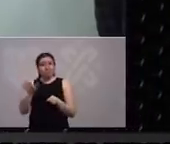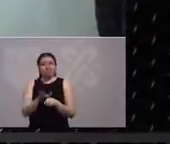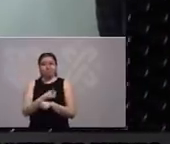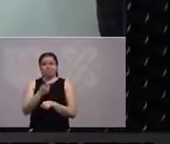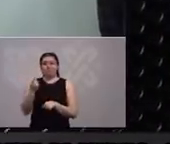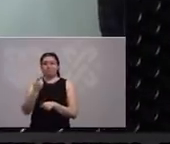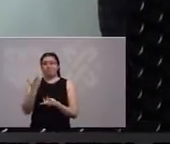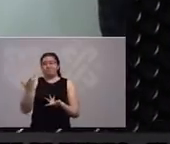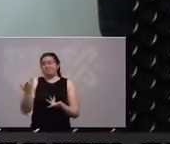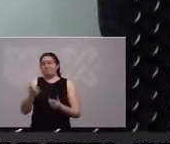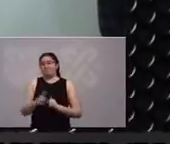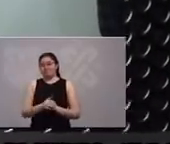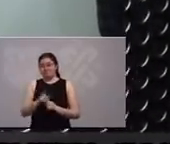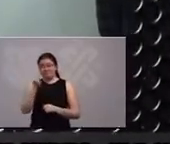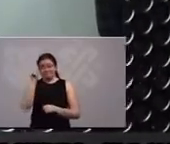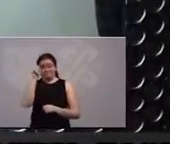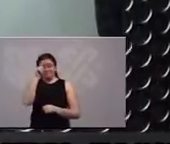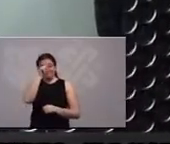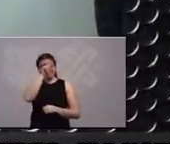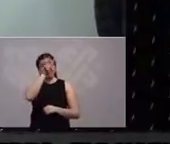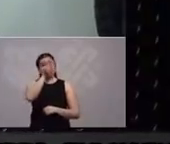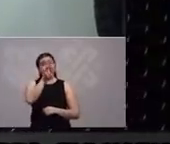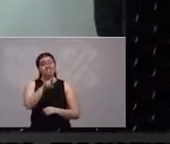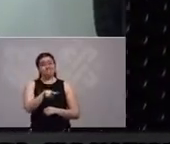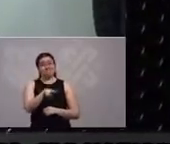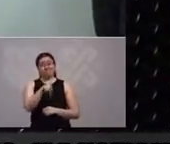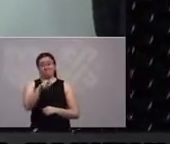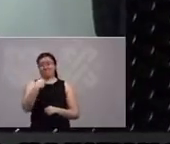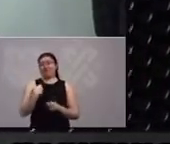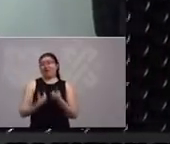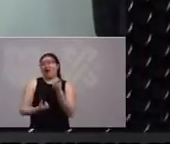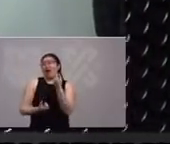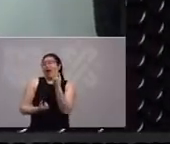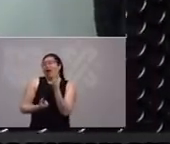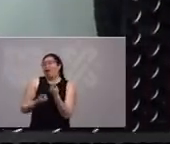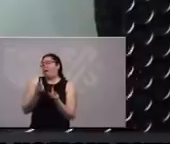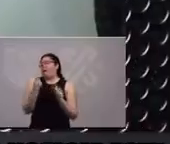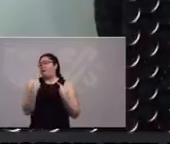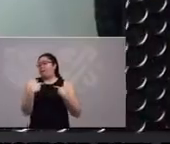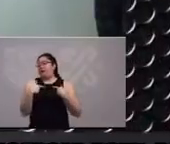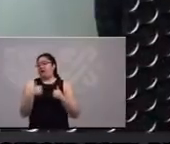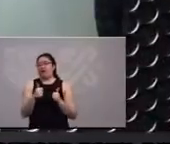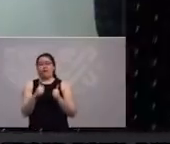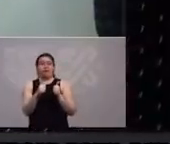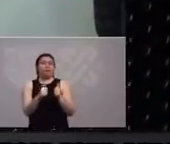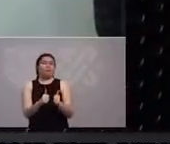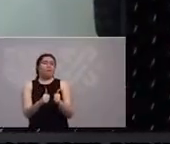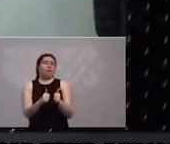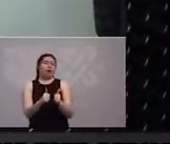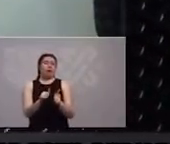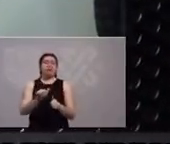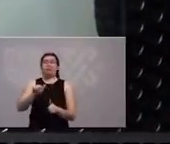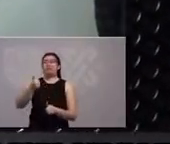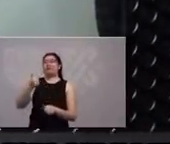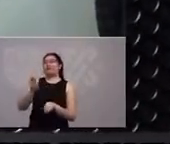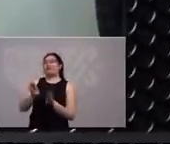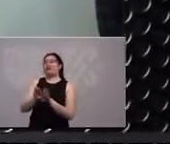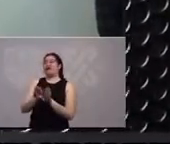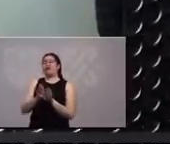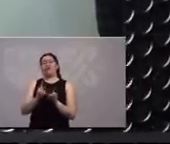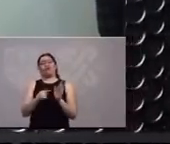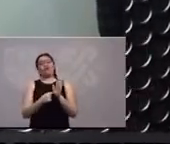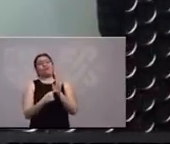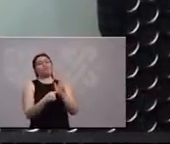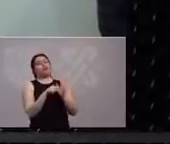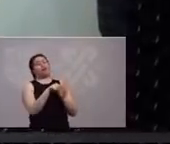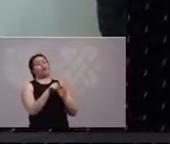es muy difícil que tengan allá unas cuantas personas, lo demás sea pura